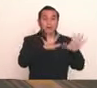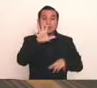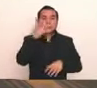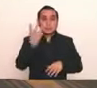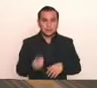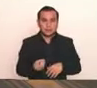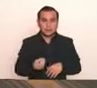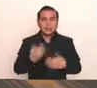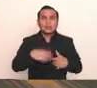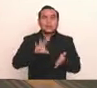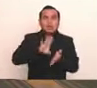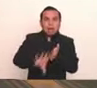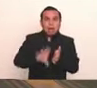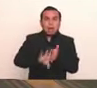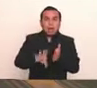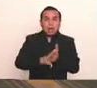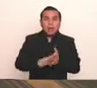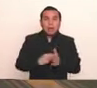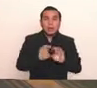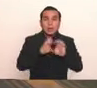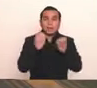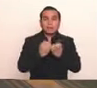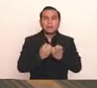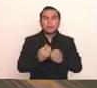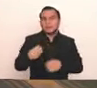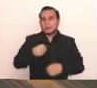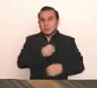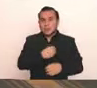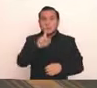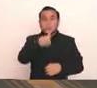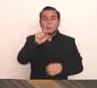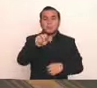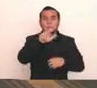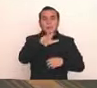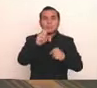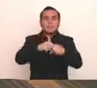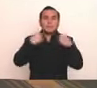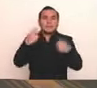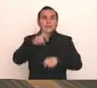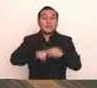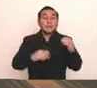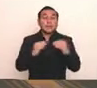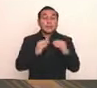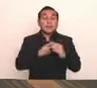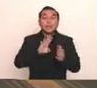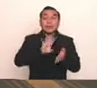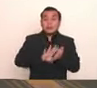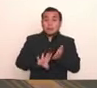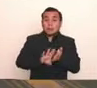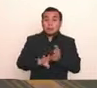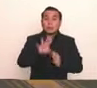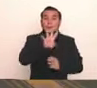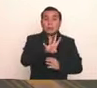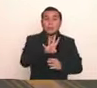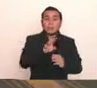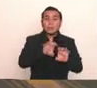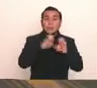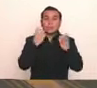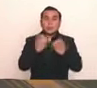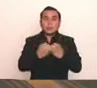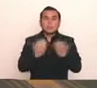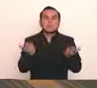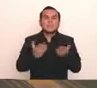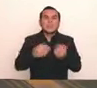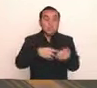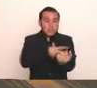se han invertido en aparatos médicos más de 1.3 millones de dólares además se compraron cuatro máquinas de extracción de amplificación para el proyecto de plasma